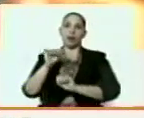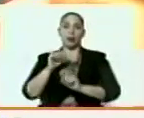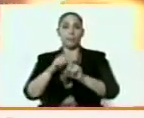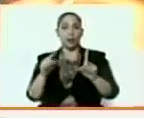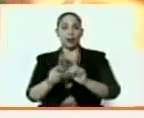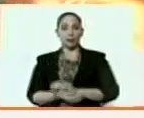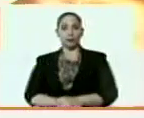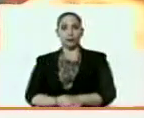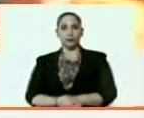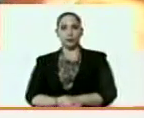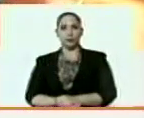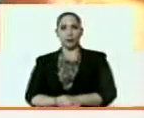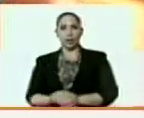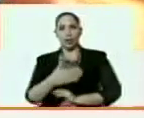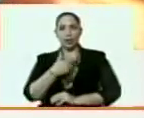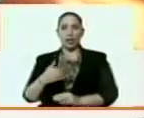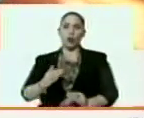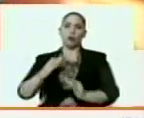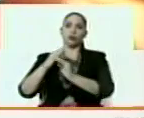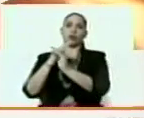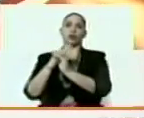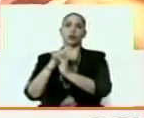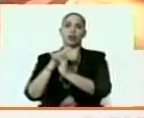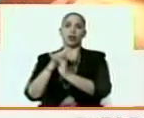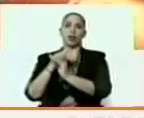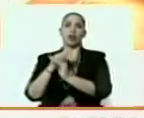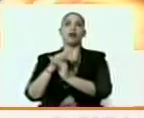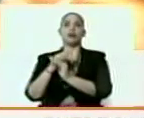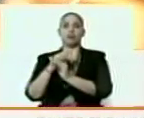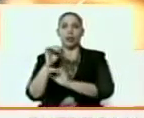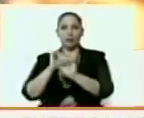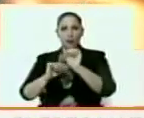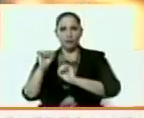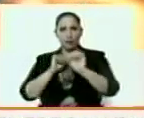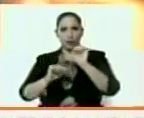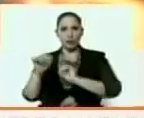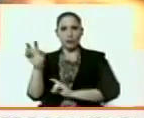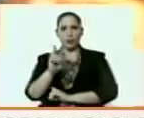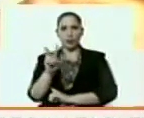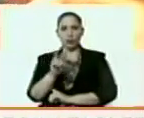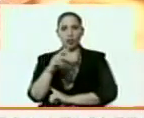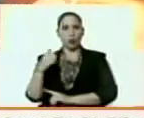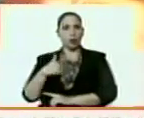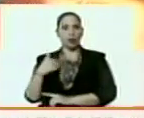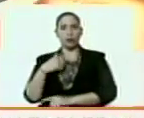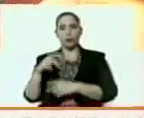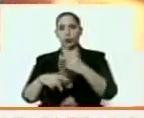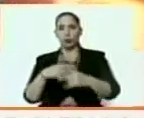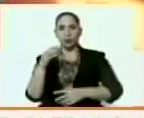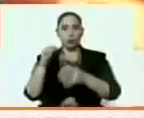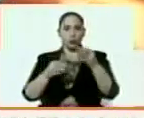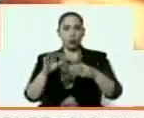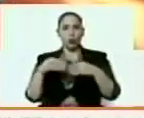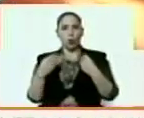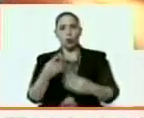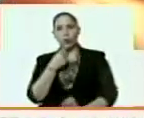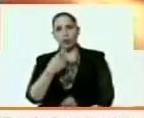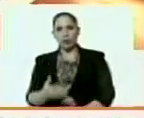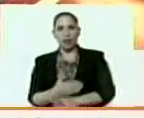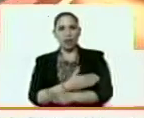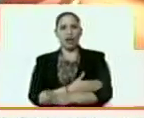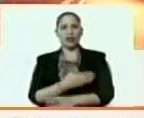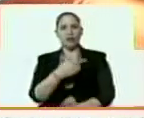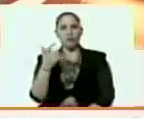Busca obstaculizar la defensa de Venezuela, violentando el derecho a la defensa en cualquier proceso jurídico. Busca, como yo te decía al principio,